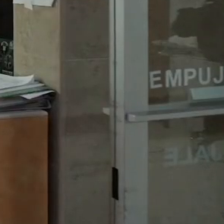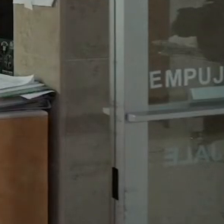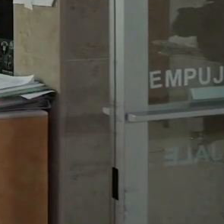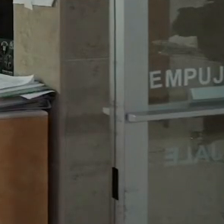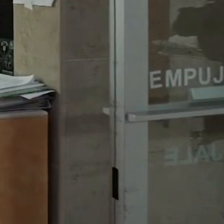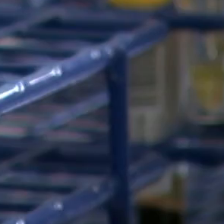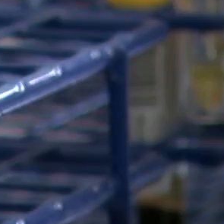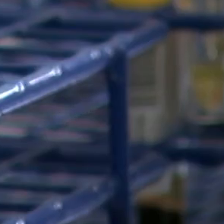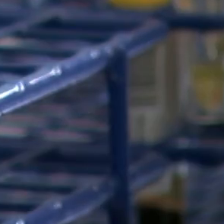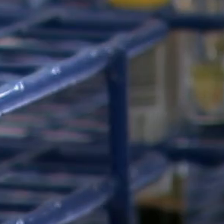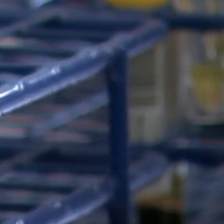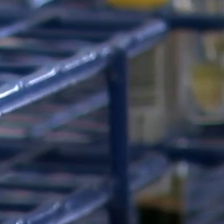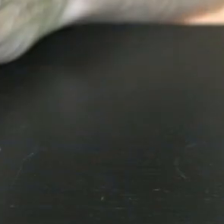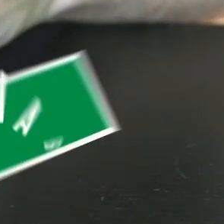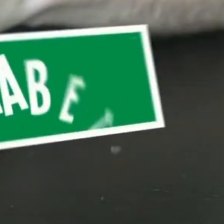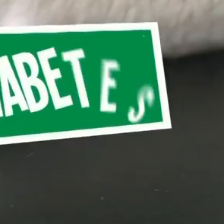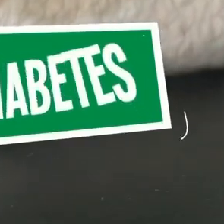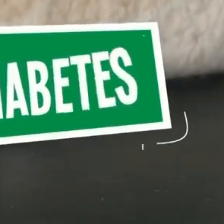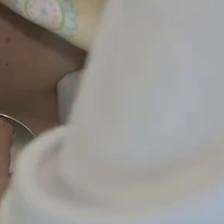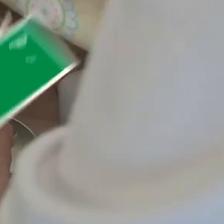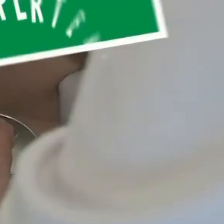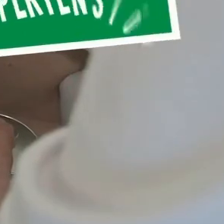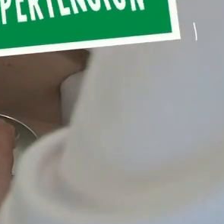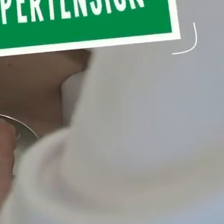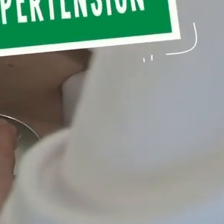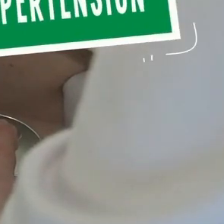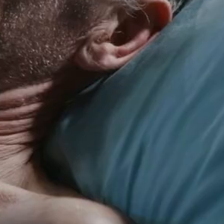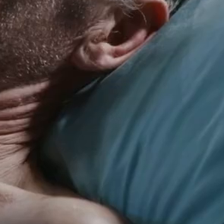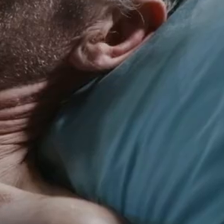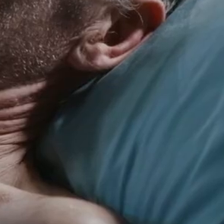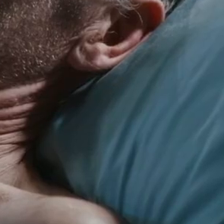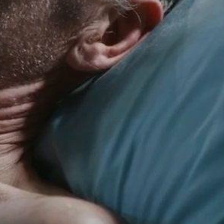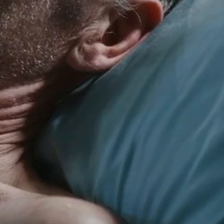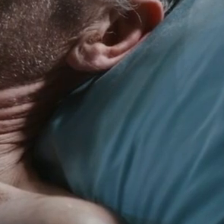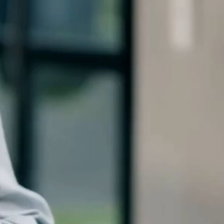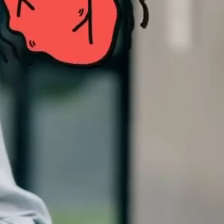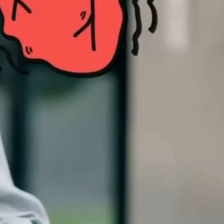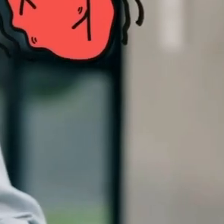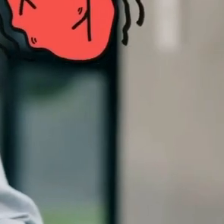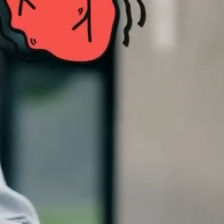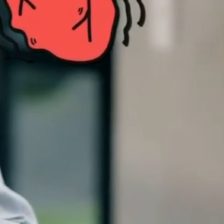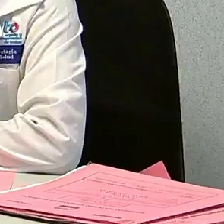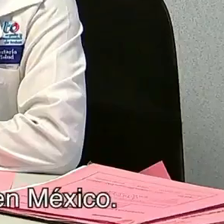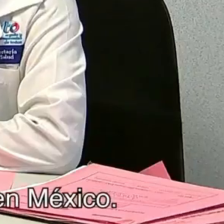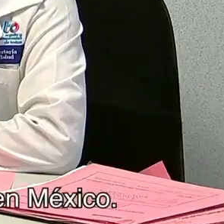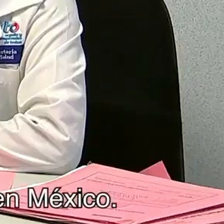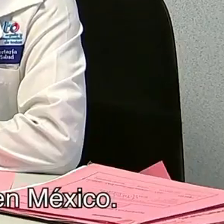a su vez desencadenan enfermedades como diabetes, hipertensión y otros males